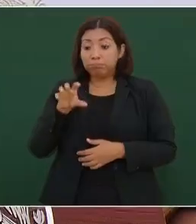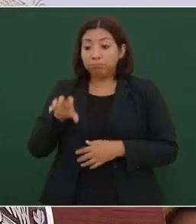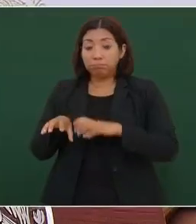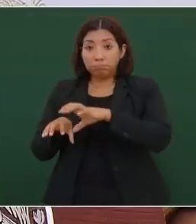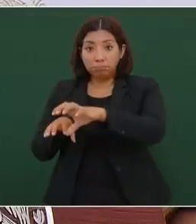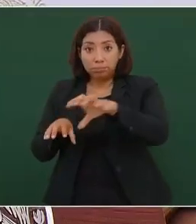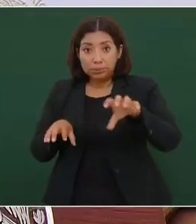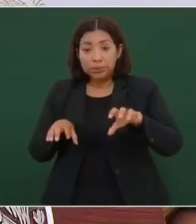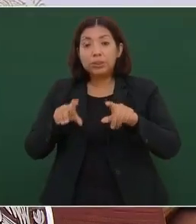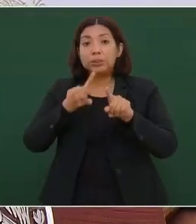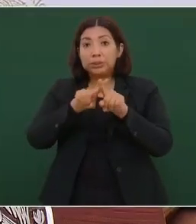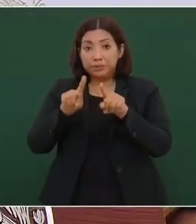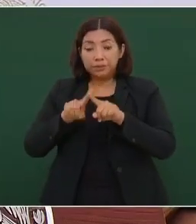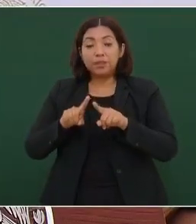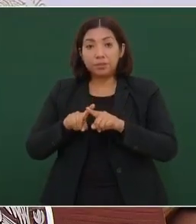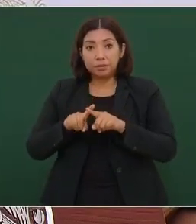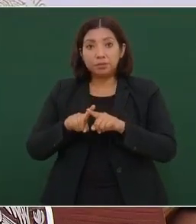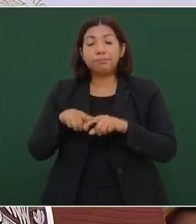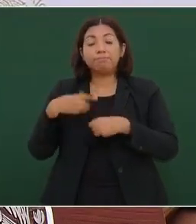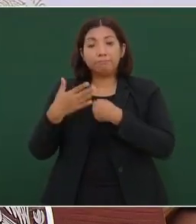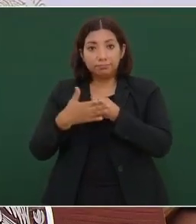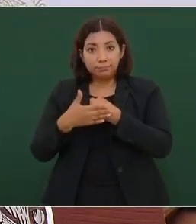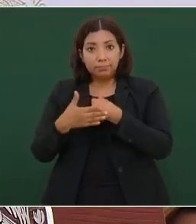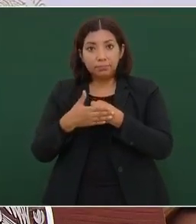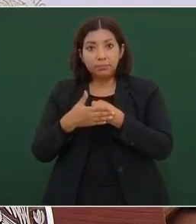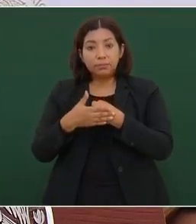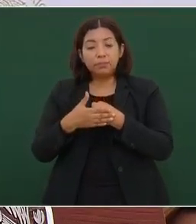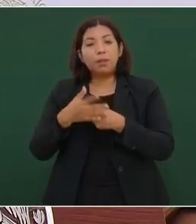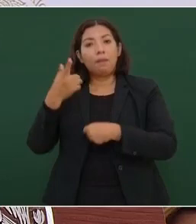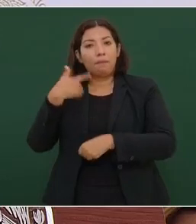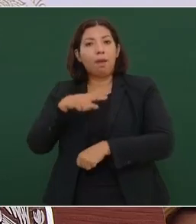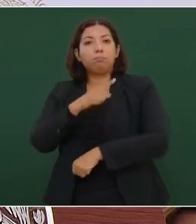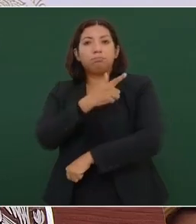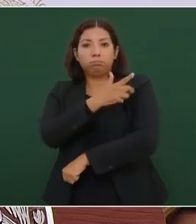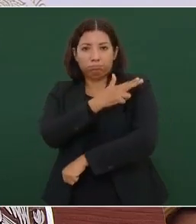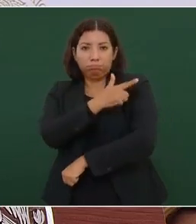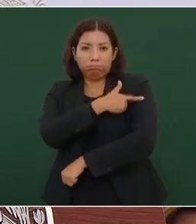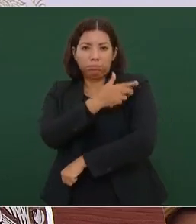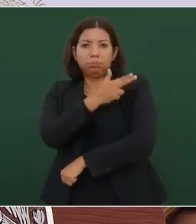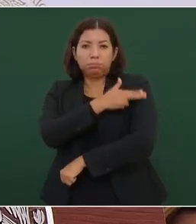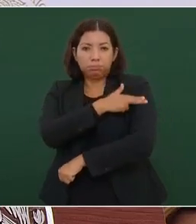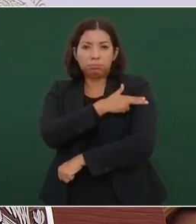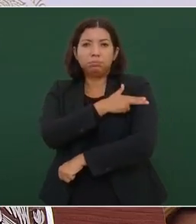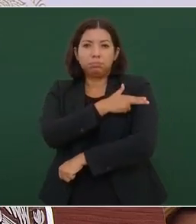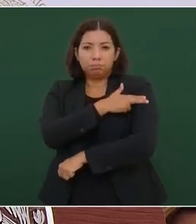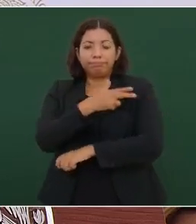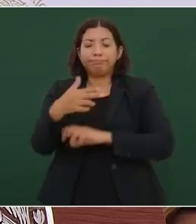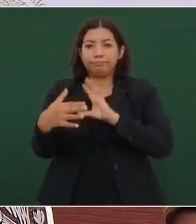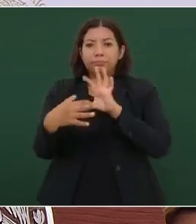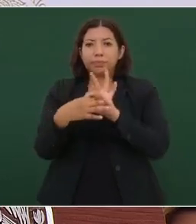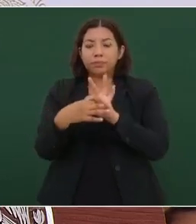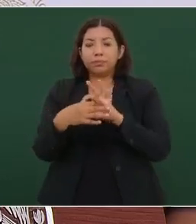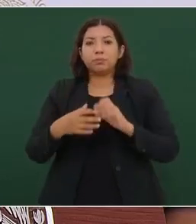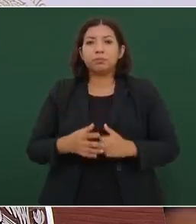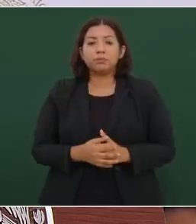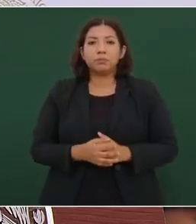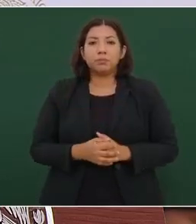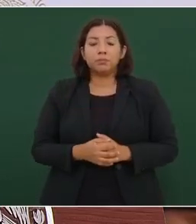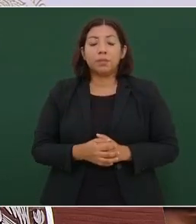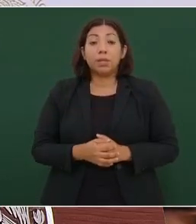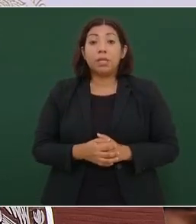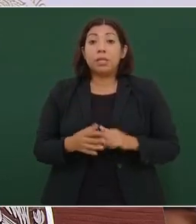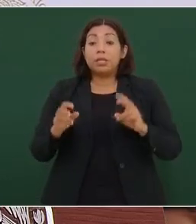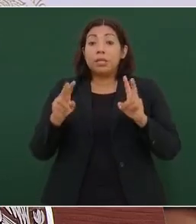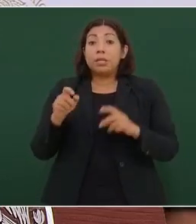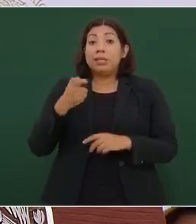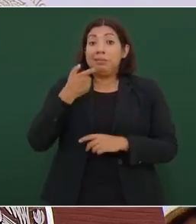instalaciones para ubicar a compañías de Guardia Nacional. En cuanto a la asignación de recursos federales